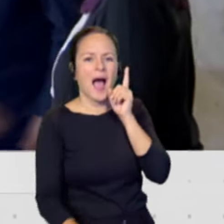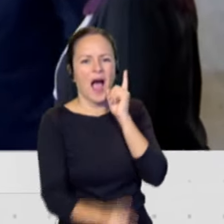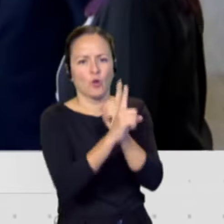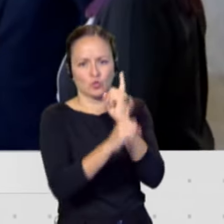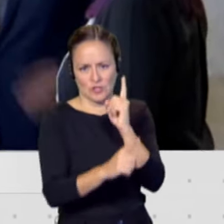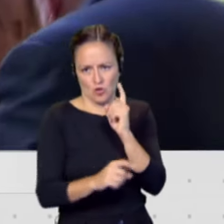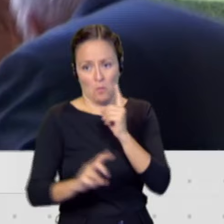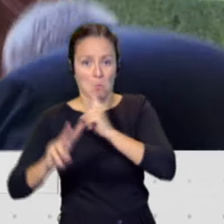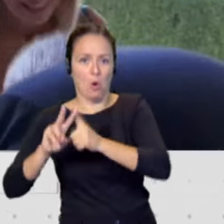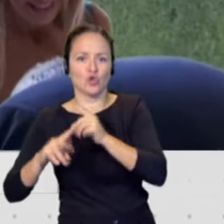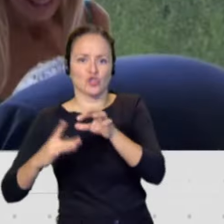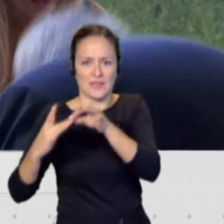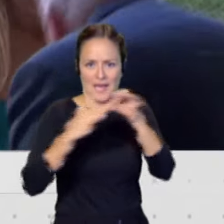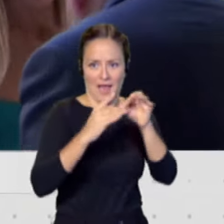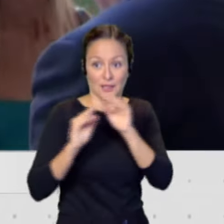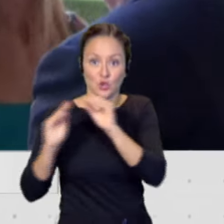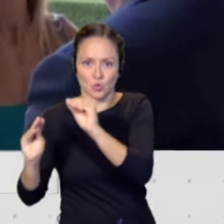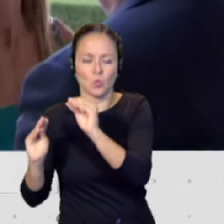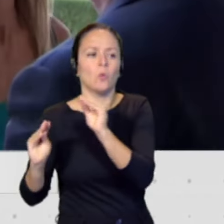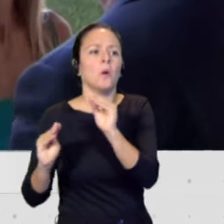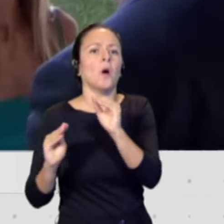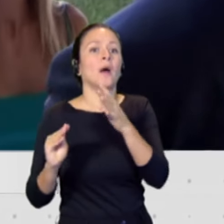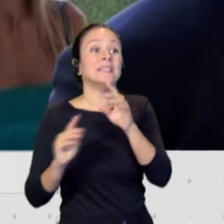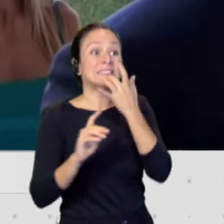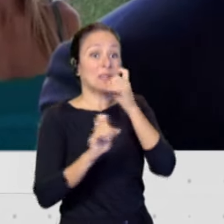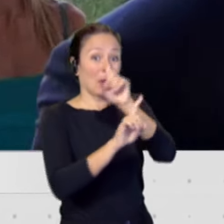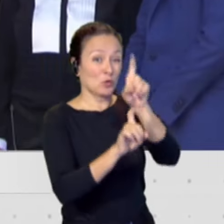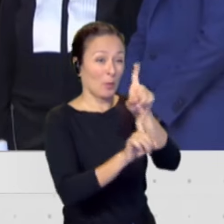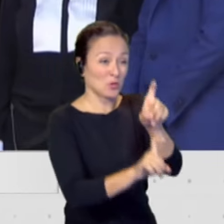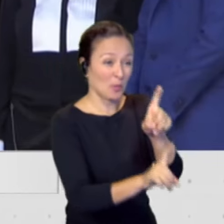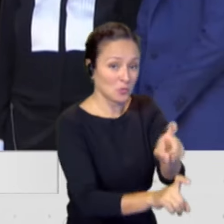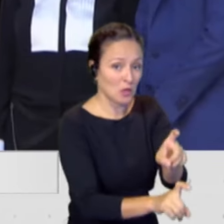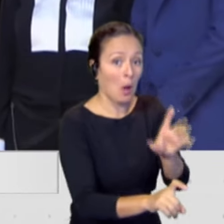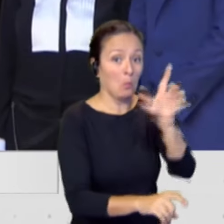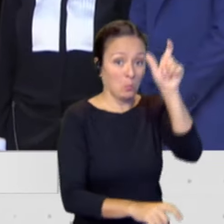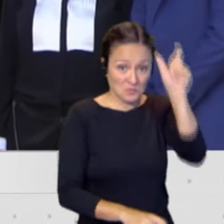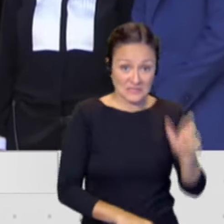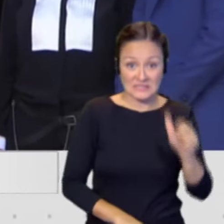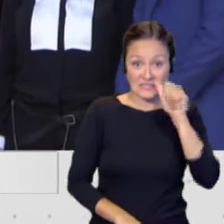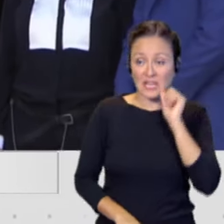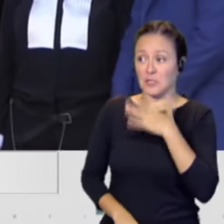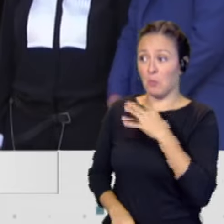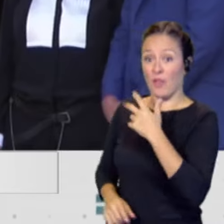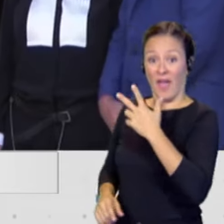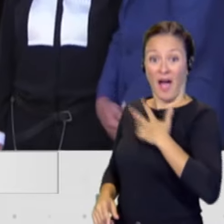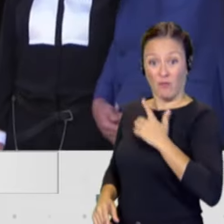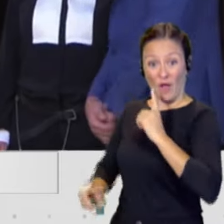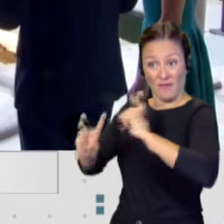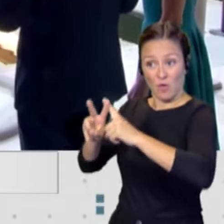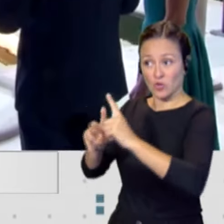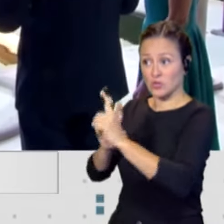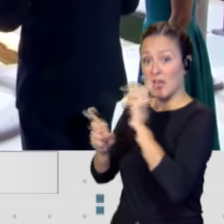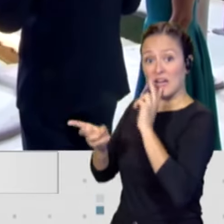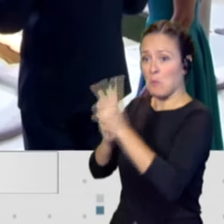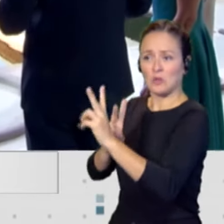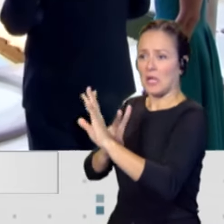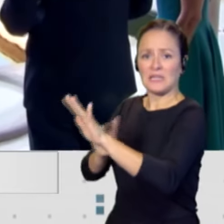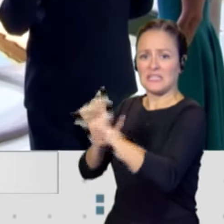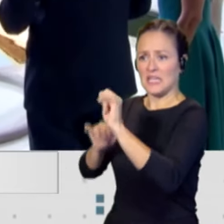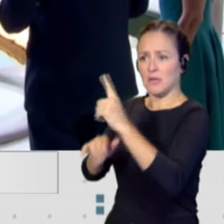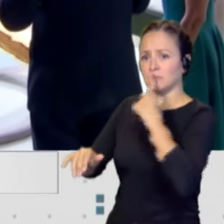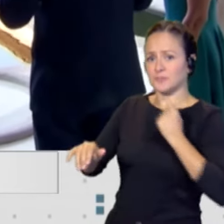de de contestar Por ejemplo las preguntas que que vengan de esa de su letrada Y si contestar Por ejemplo a las